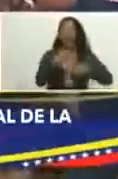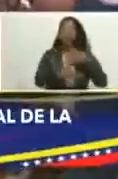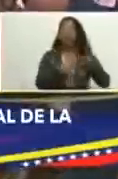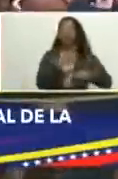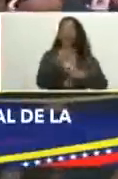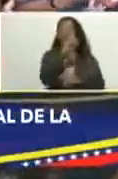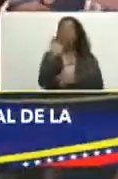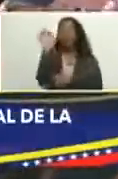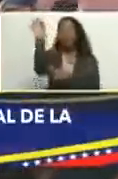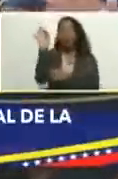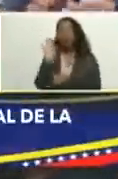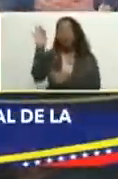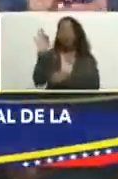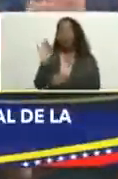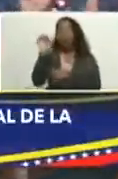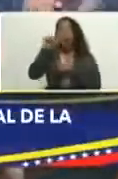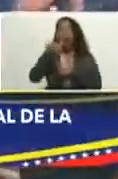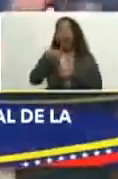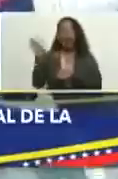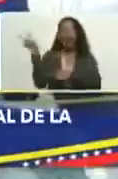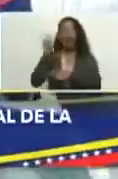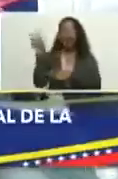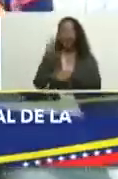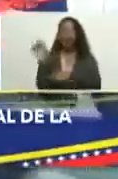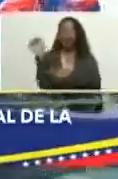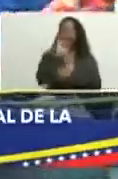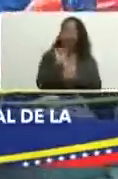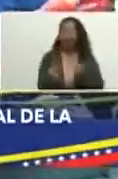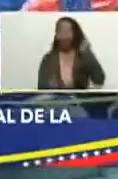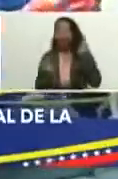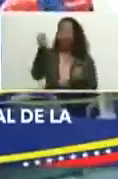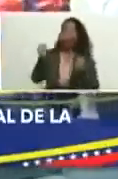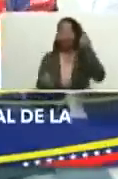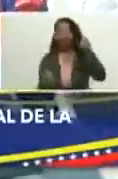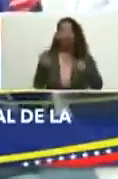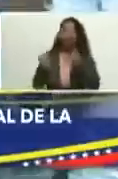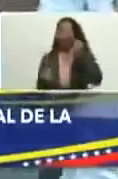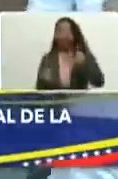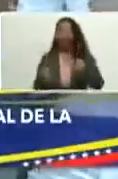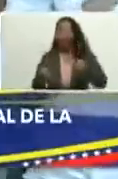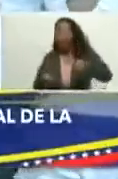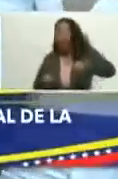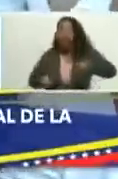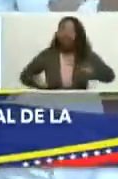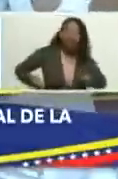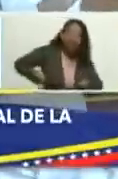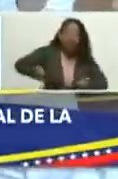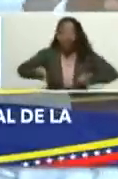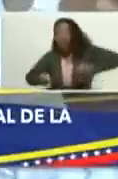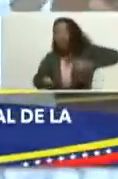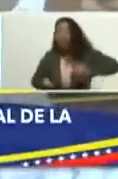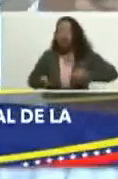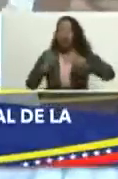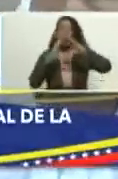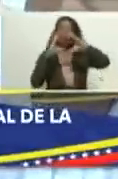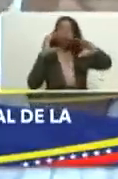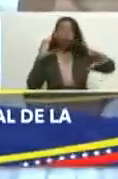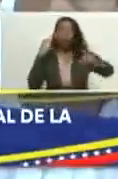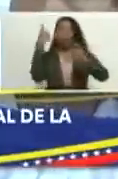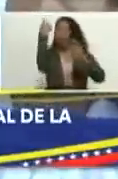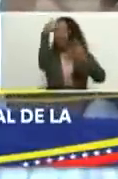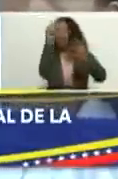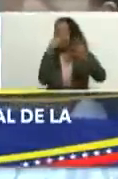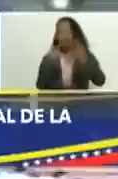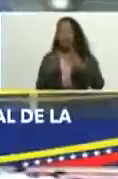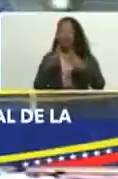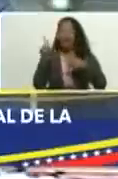para el mercado nacional, de carros, vehículos, camionetas, camiones, autobuses, poner